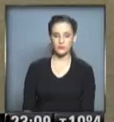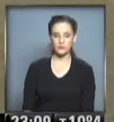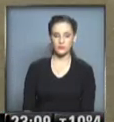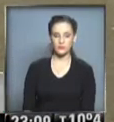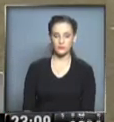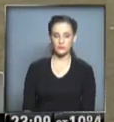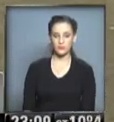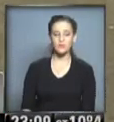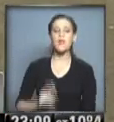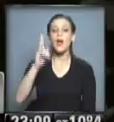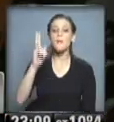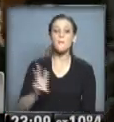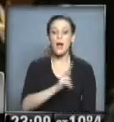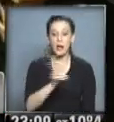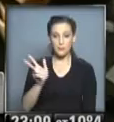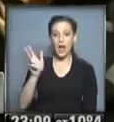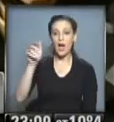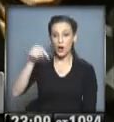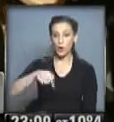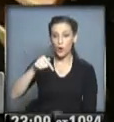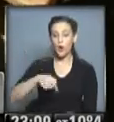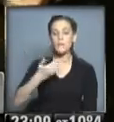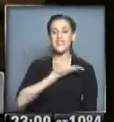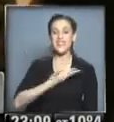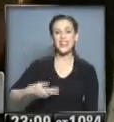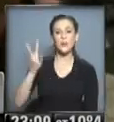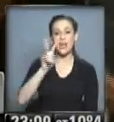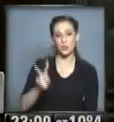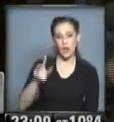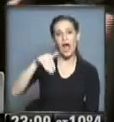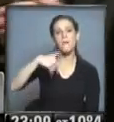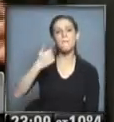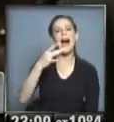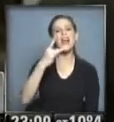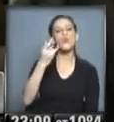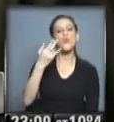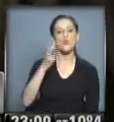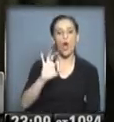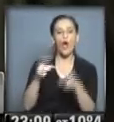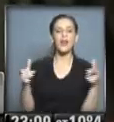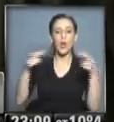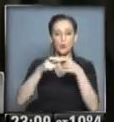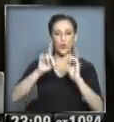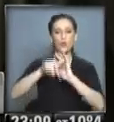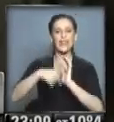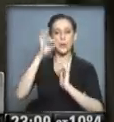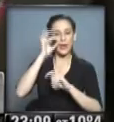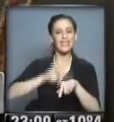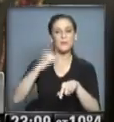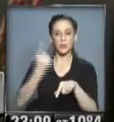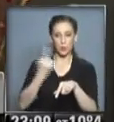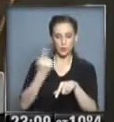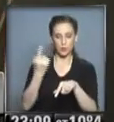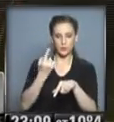el papá francisco recibió hoy en audiencia al presidente de venezuela nicolás maduro con quien se reunió durante 20 minutos en la sala de la biblioteca del palacio